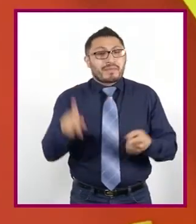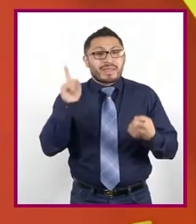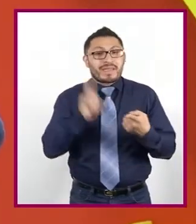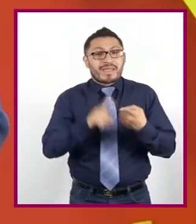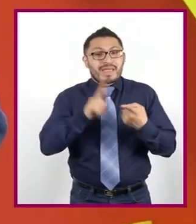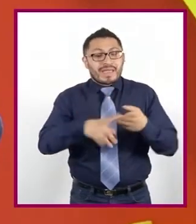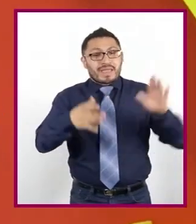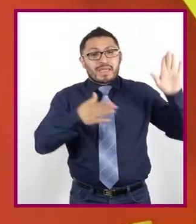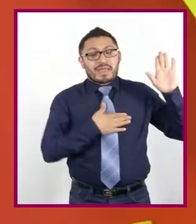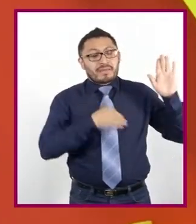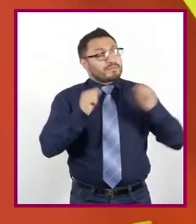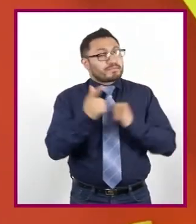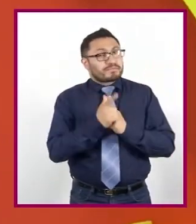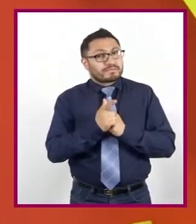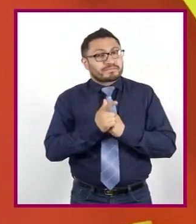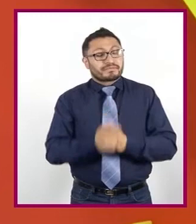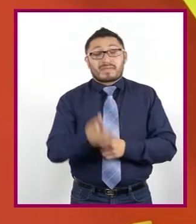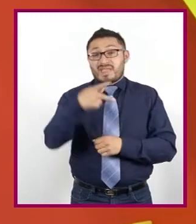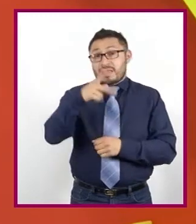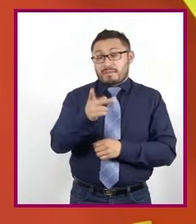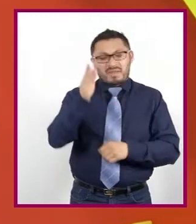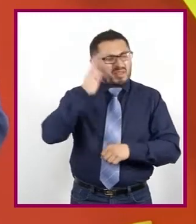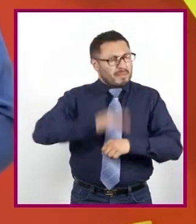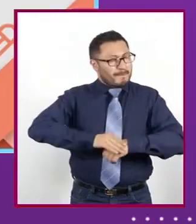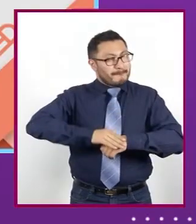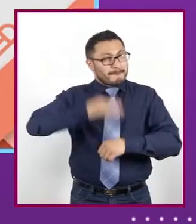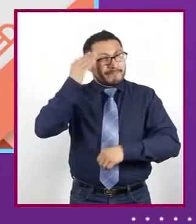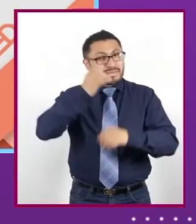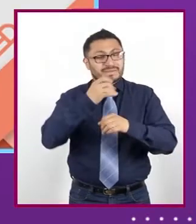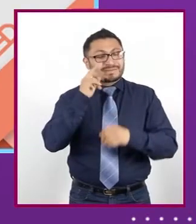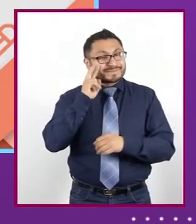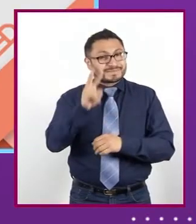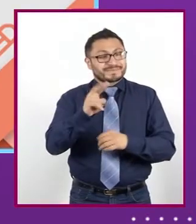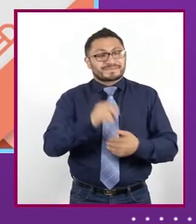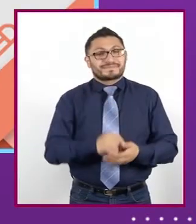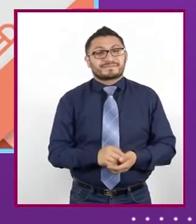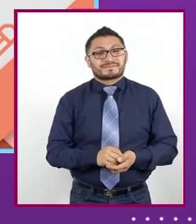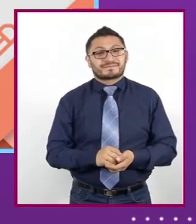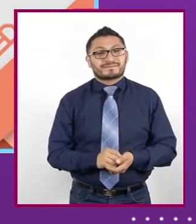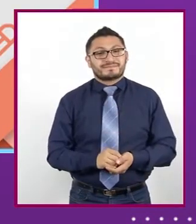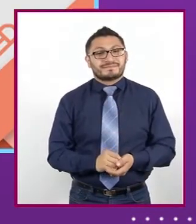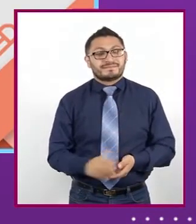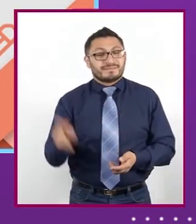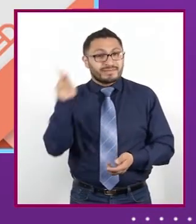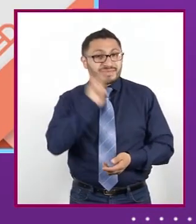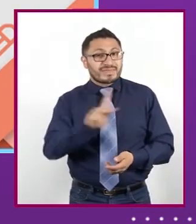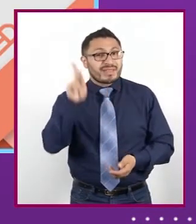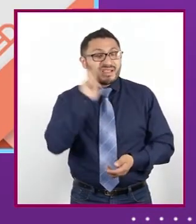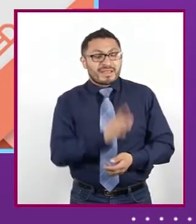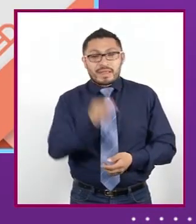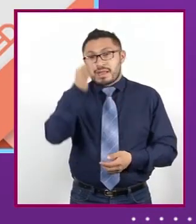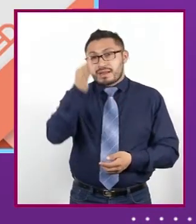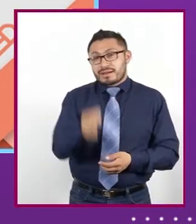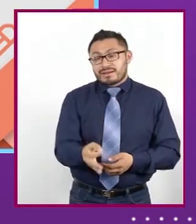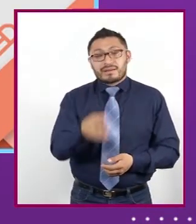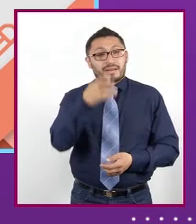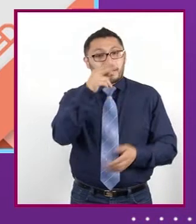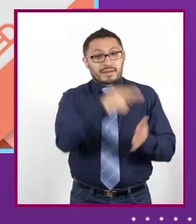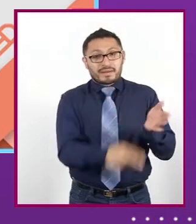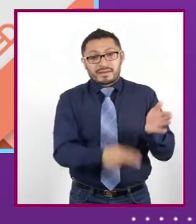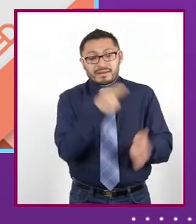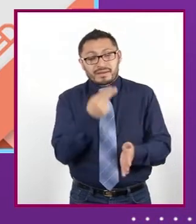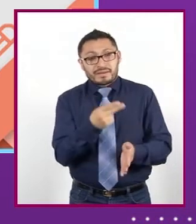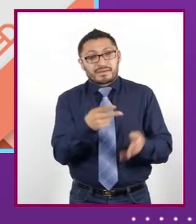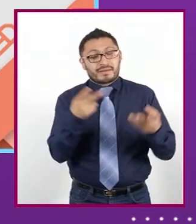se comprometen a algo. Pero hay más. Sigamos. En prueba de conformidad, firman